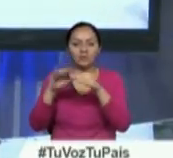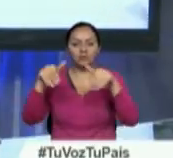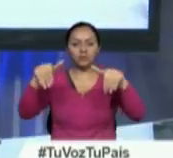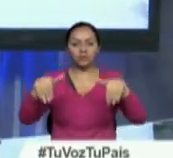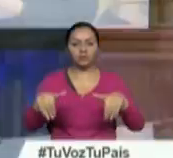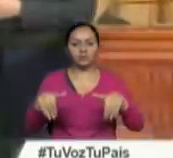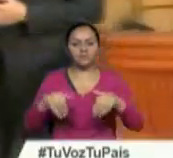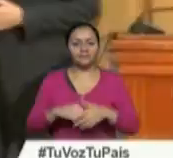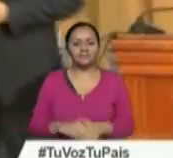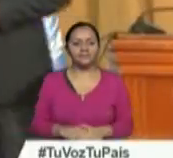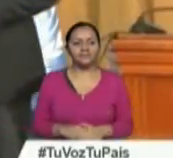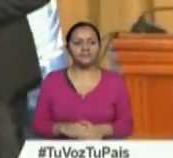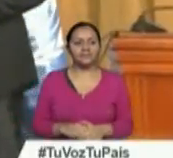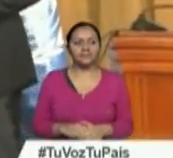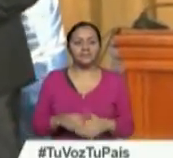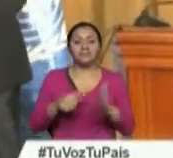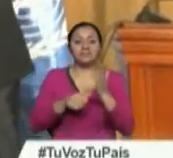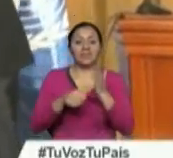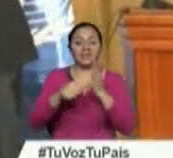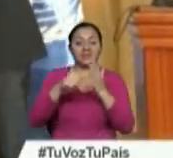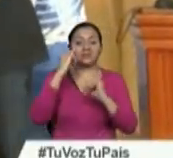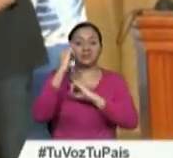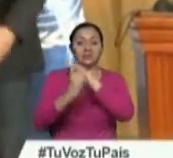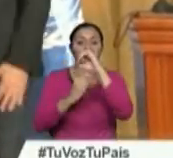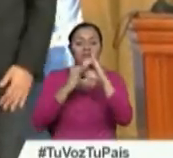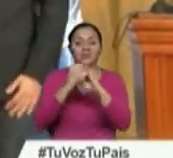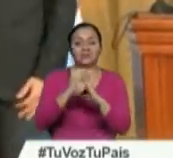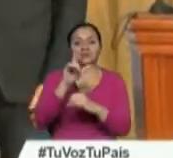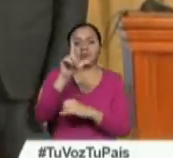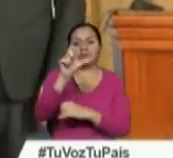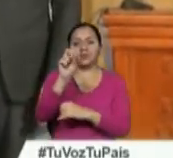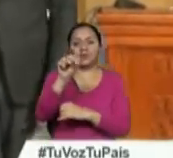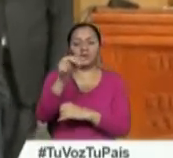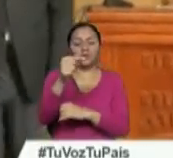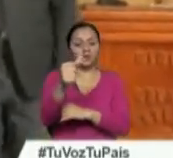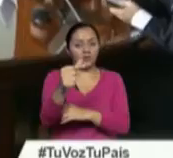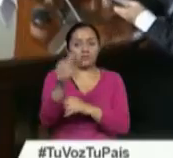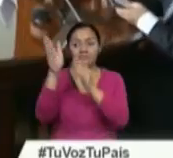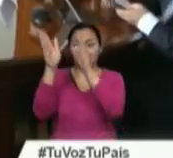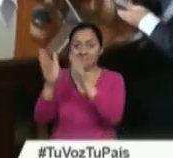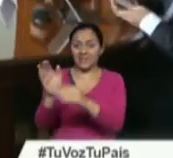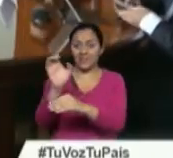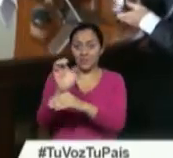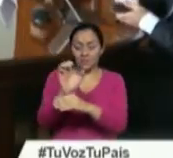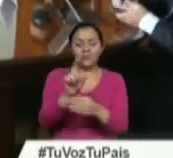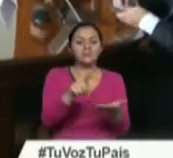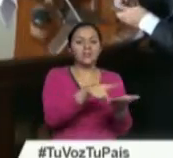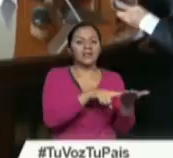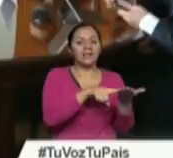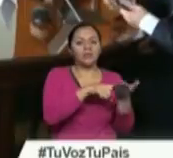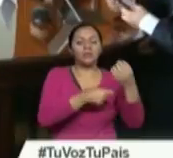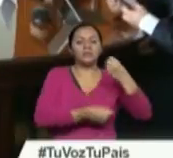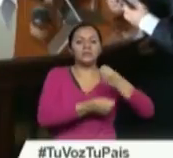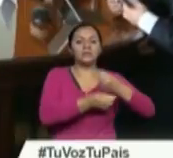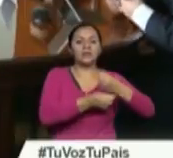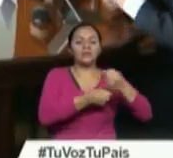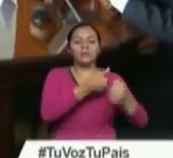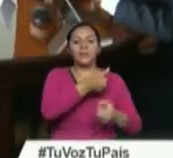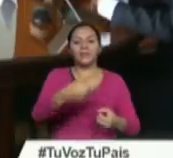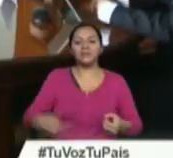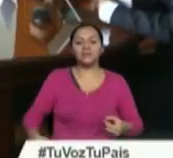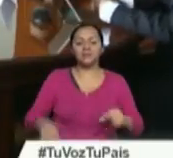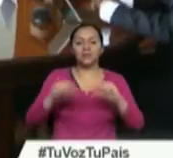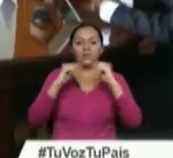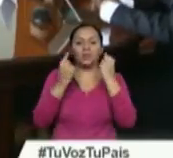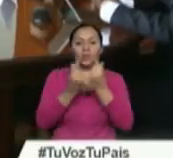sur-sur. El ministro de Relaciones Exteriores y Movilidad Humana, Gui Yonglong, mantuvo una reunión de trabajo con el presidente del grupo